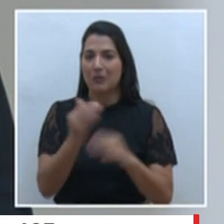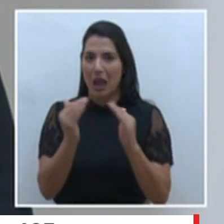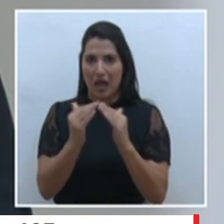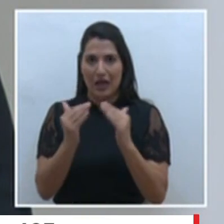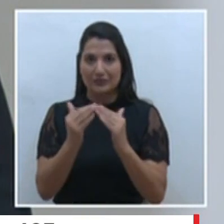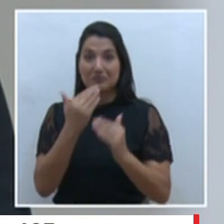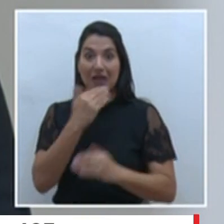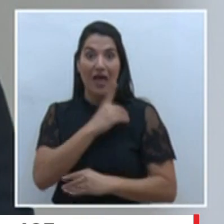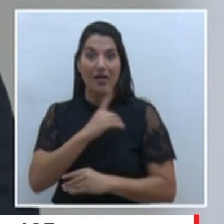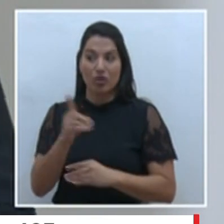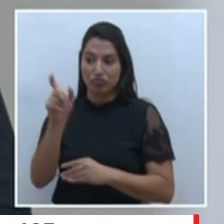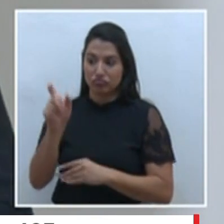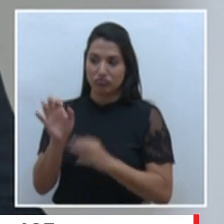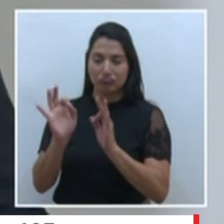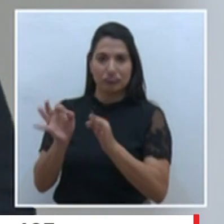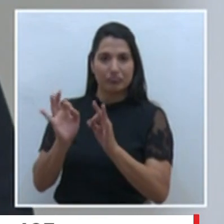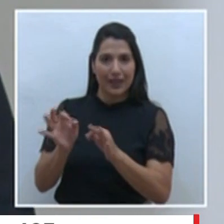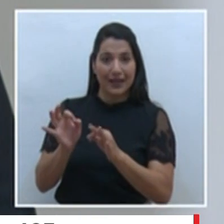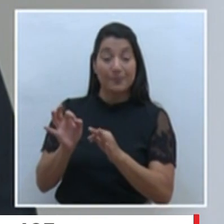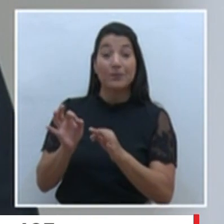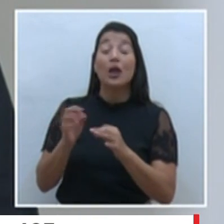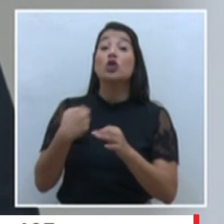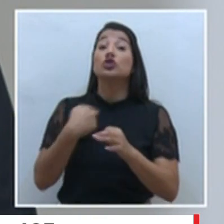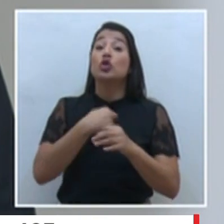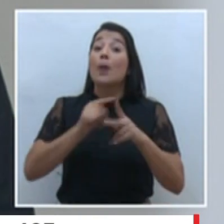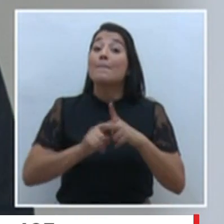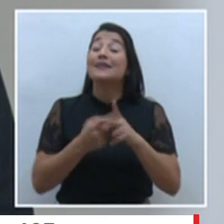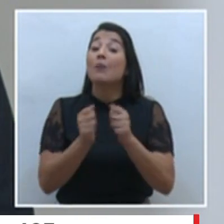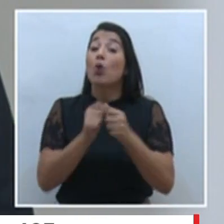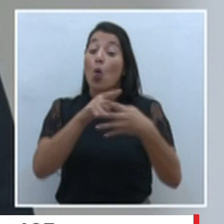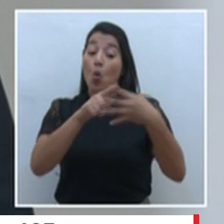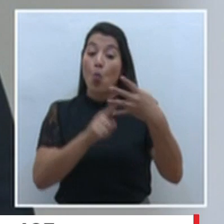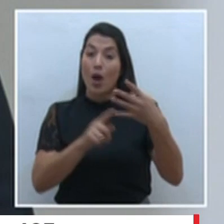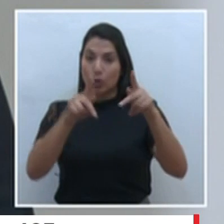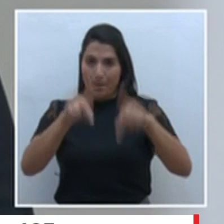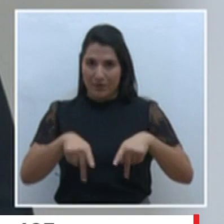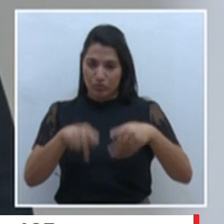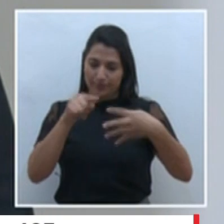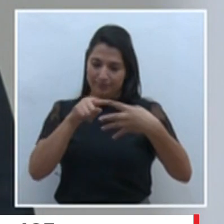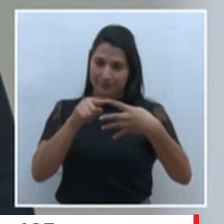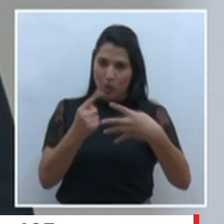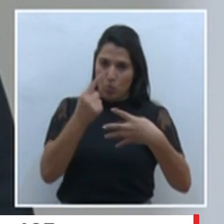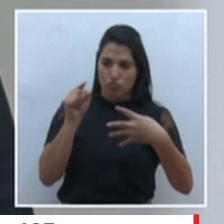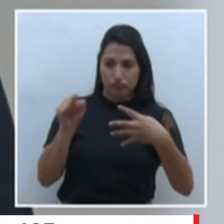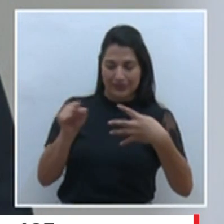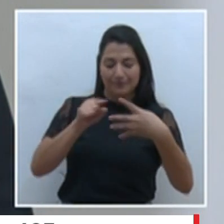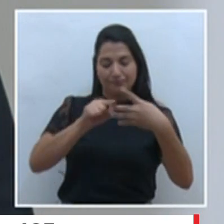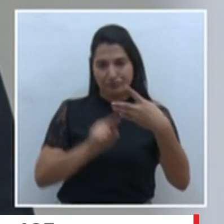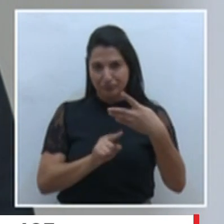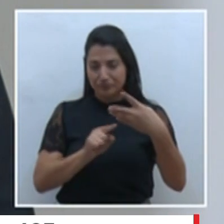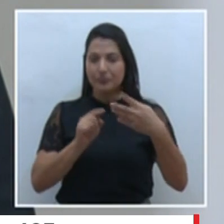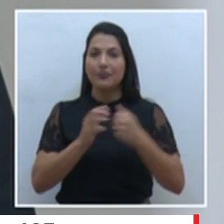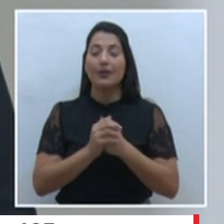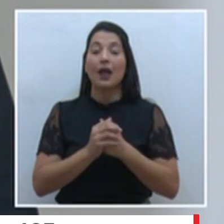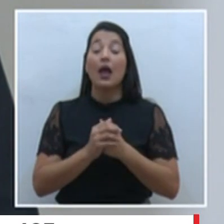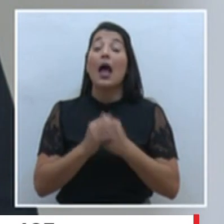es una de 4 pacientes a los que les hemos administrado el plasma convaleciente. Aquí agradecerle profundamente al